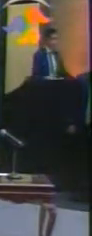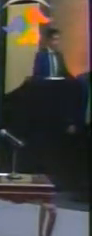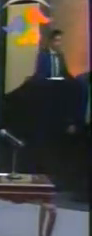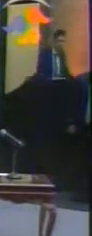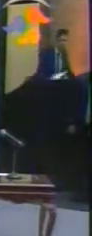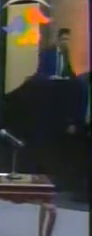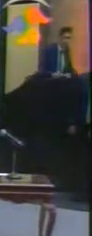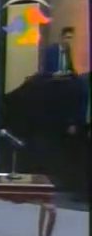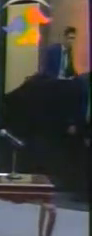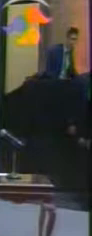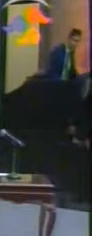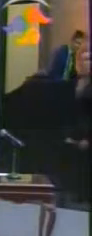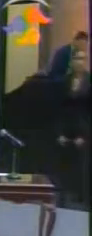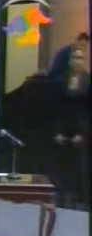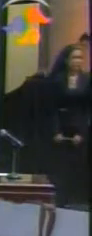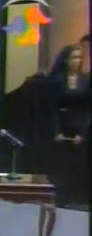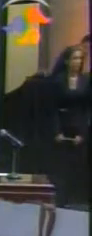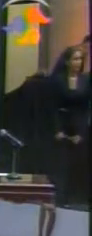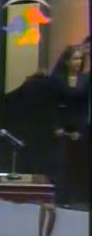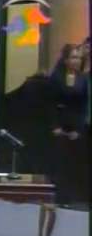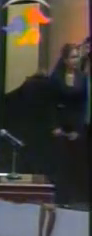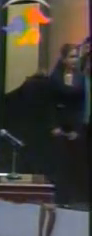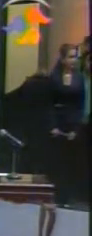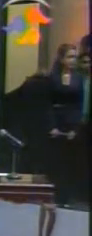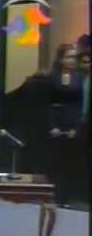Es muy buena pregunta, pero no creo que sea para mí.